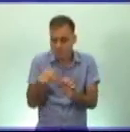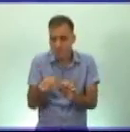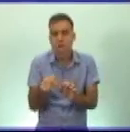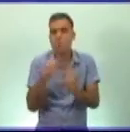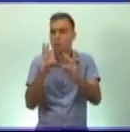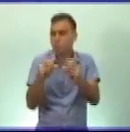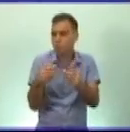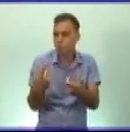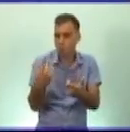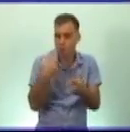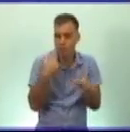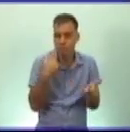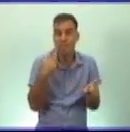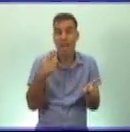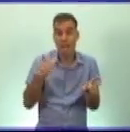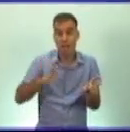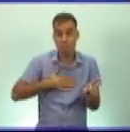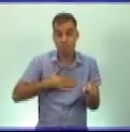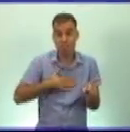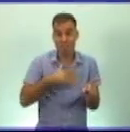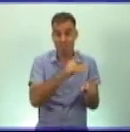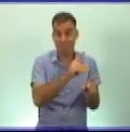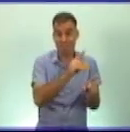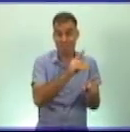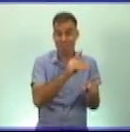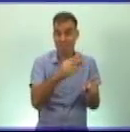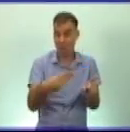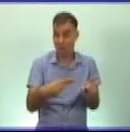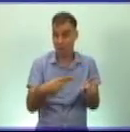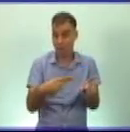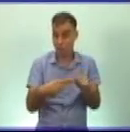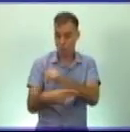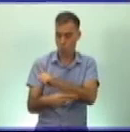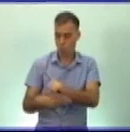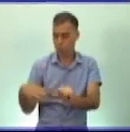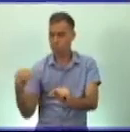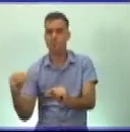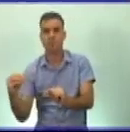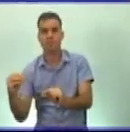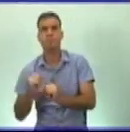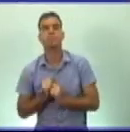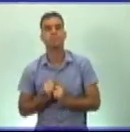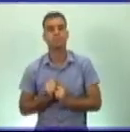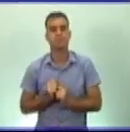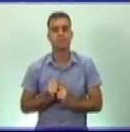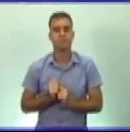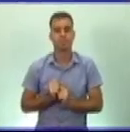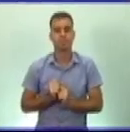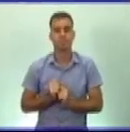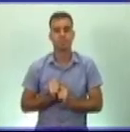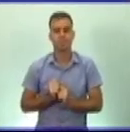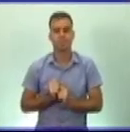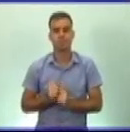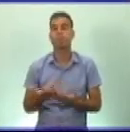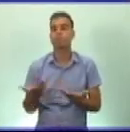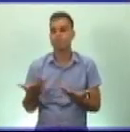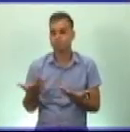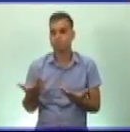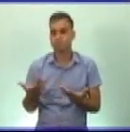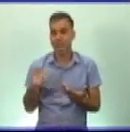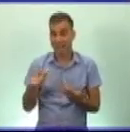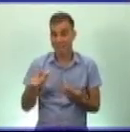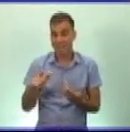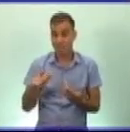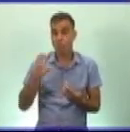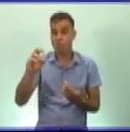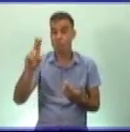el punto de vista cualitativo. Sin embargo, desde el punto de vista cuantitativo tenemos que conocer qué tipo de partículas forman a cada